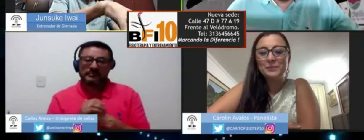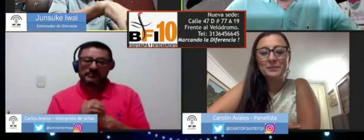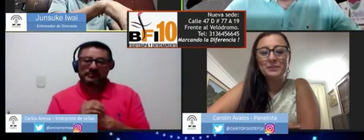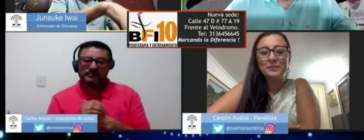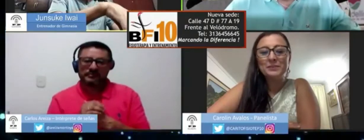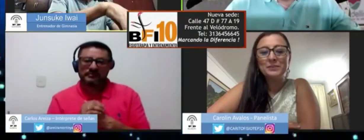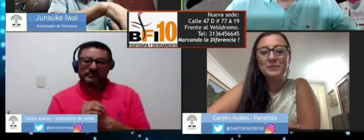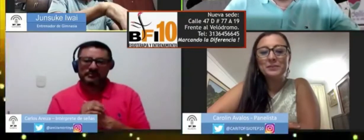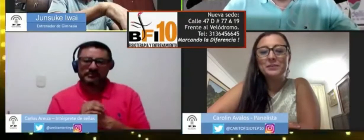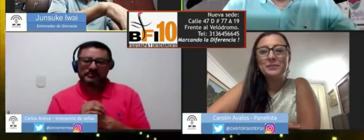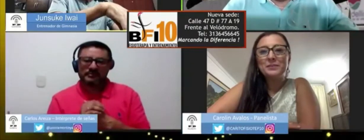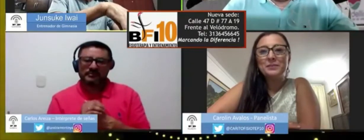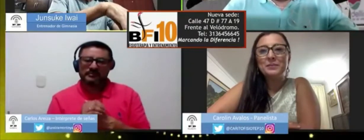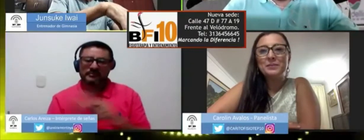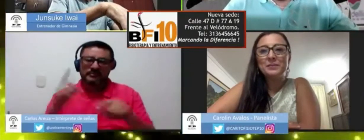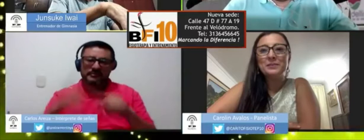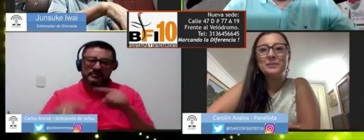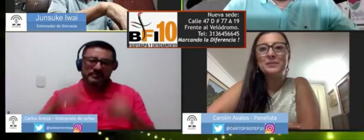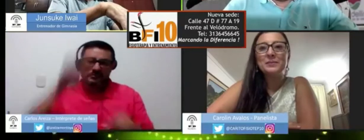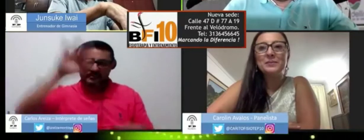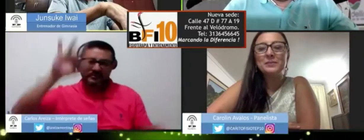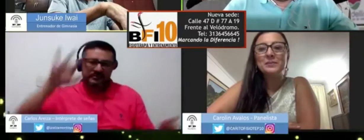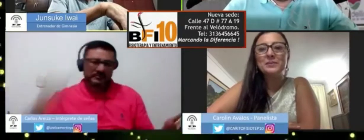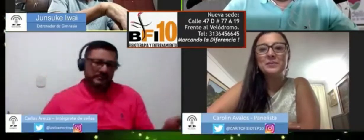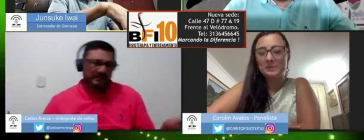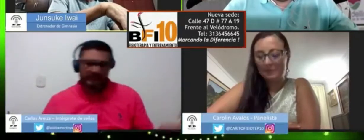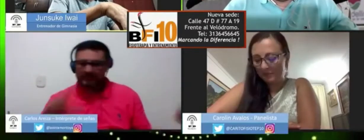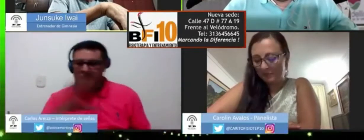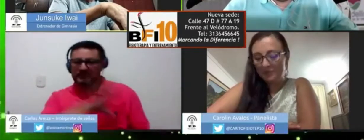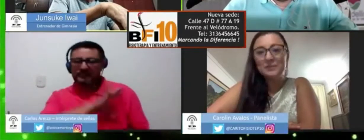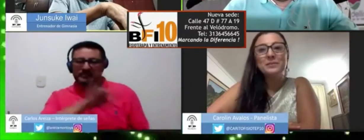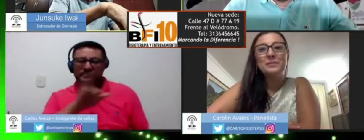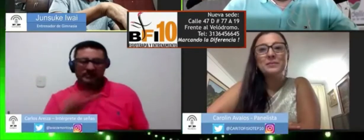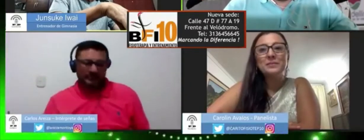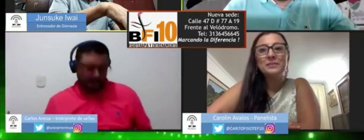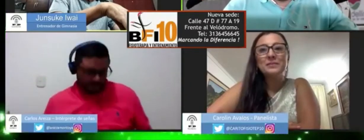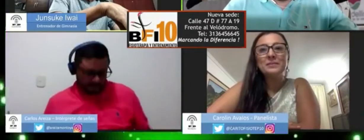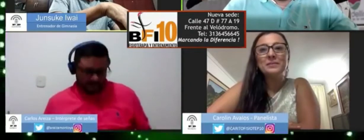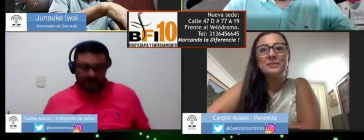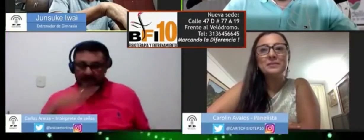a varias ciudades, Cali, Medellín,